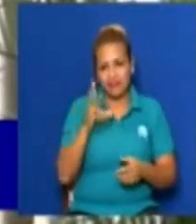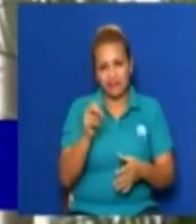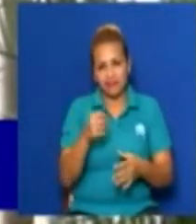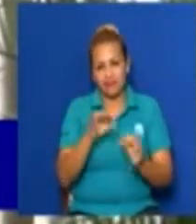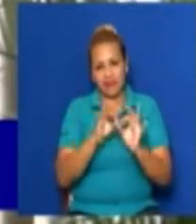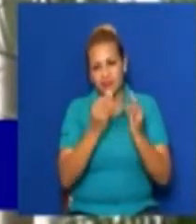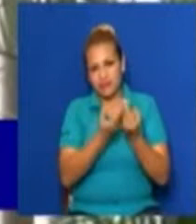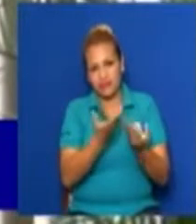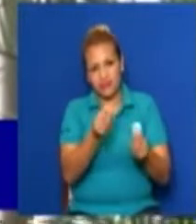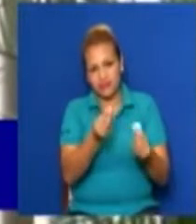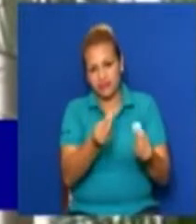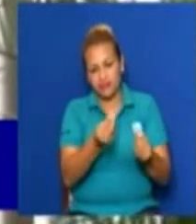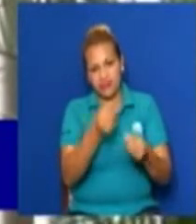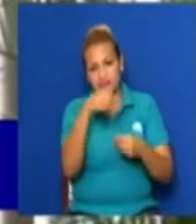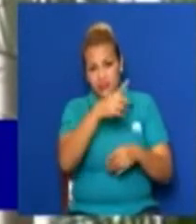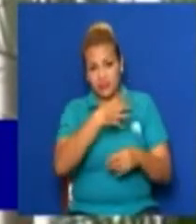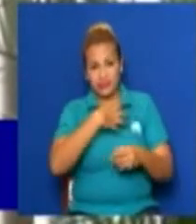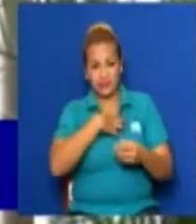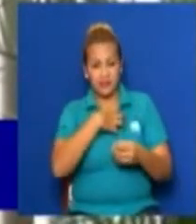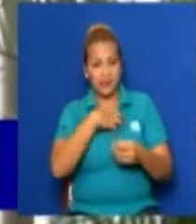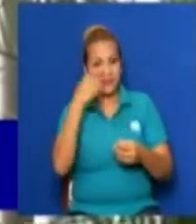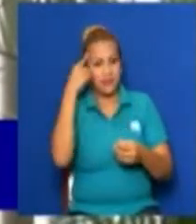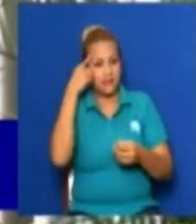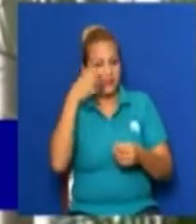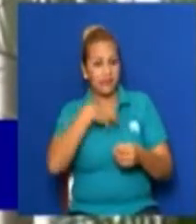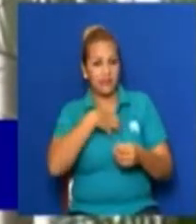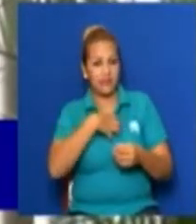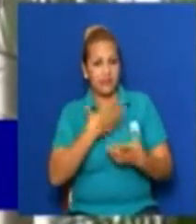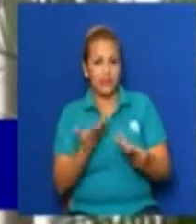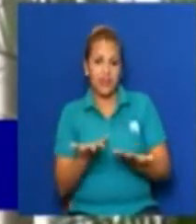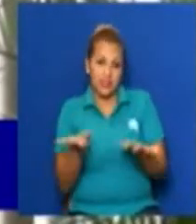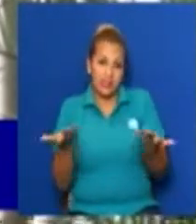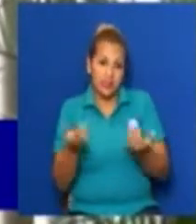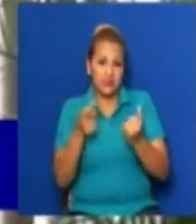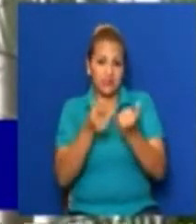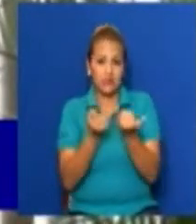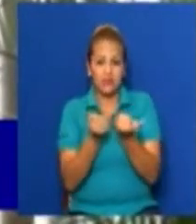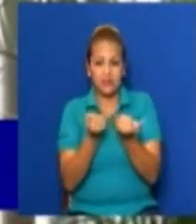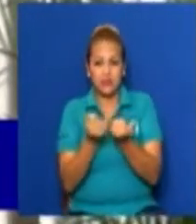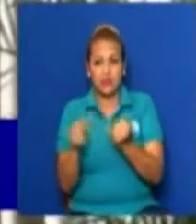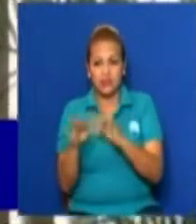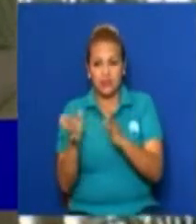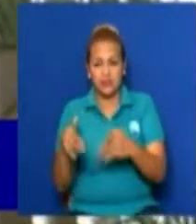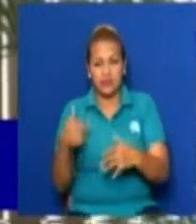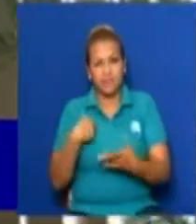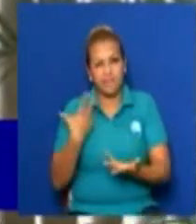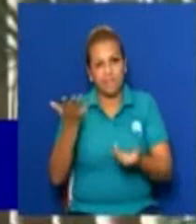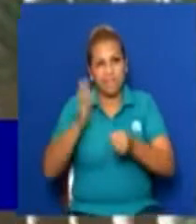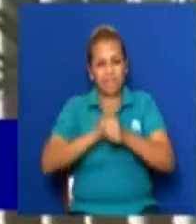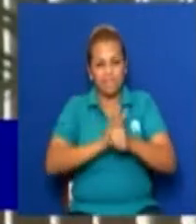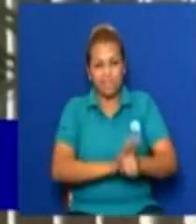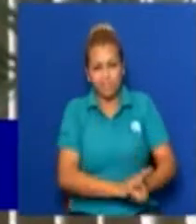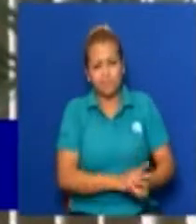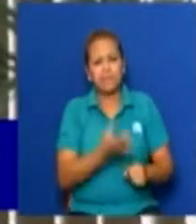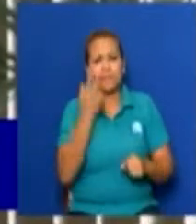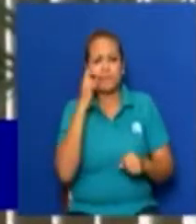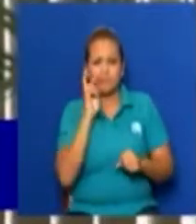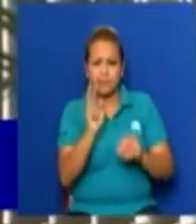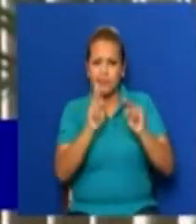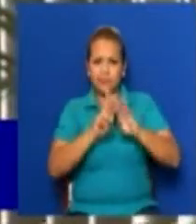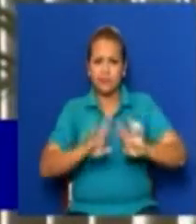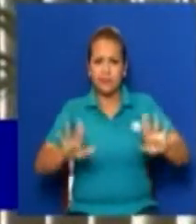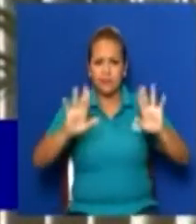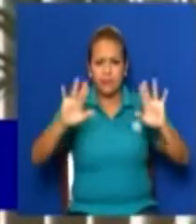vienen haciendo que haya una discriminación que la vemos supernatural en el